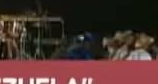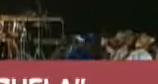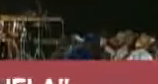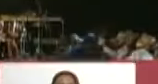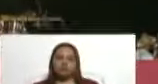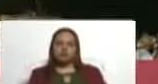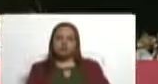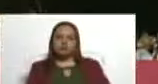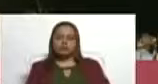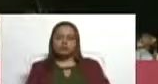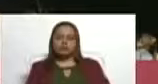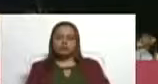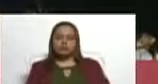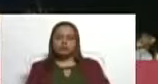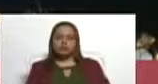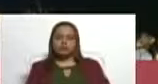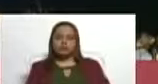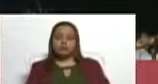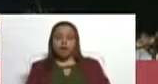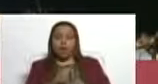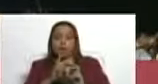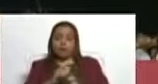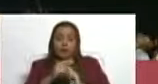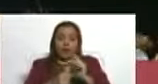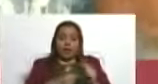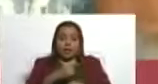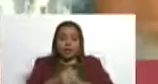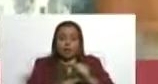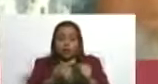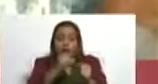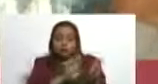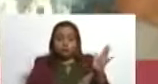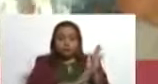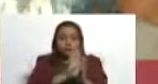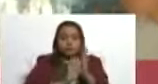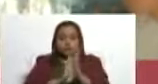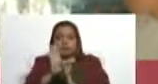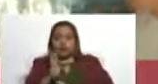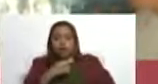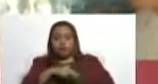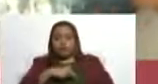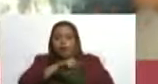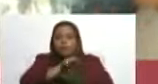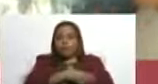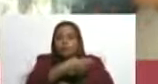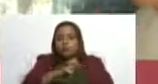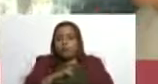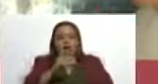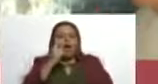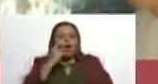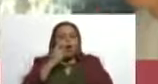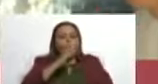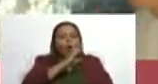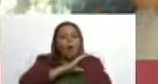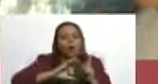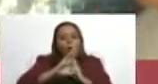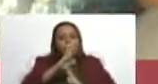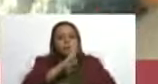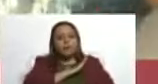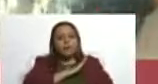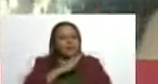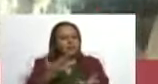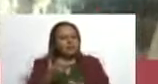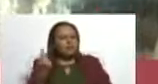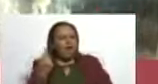de Venezuela. Para las nuevas generaciones que se están formando en nuestra música, en nuestras tradiciones, ¿qué nos